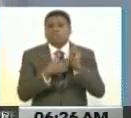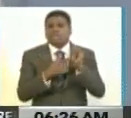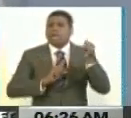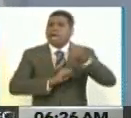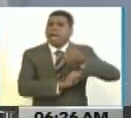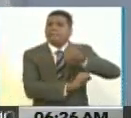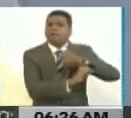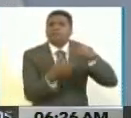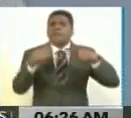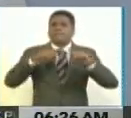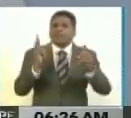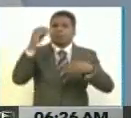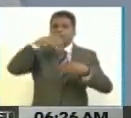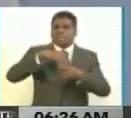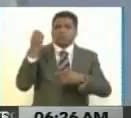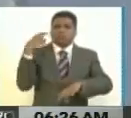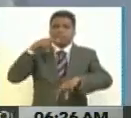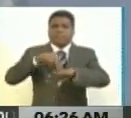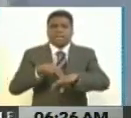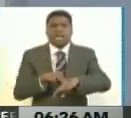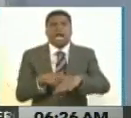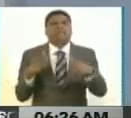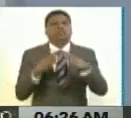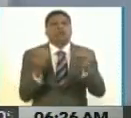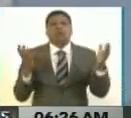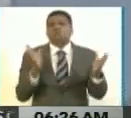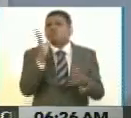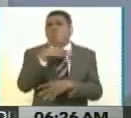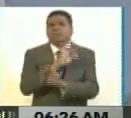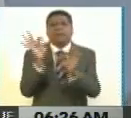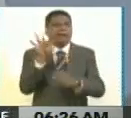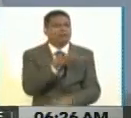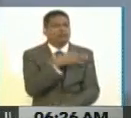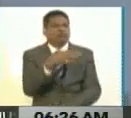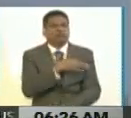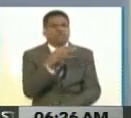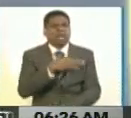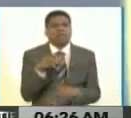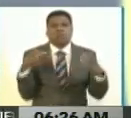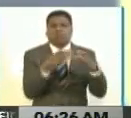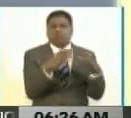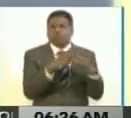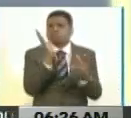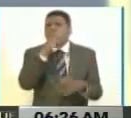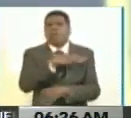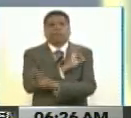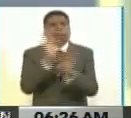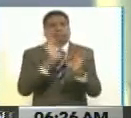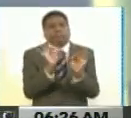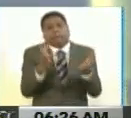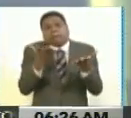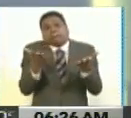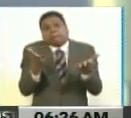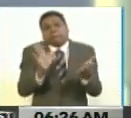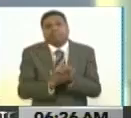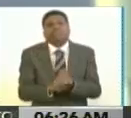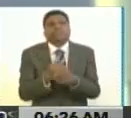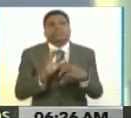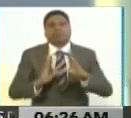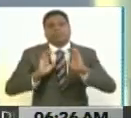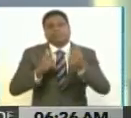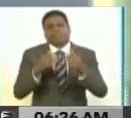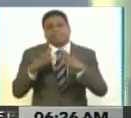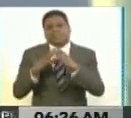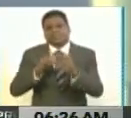del Senado no se tenían fuerzas progresistas mayoritarias y fueron las que siempre impidieron la ratificación de la entrada en vigor como miembro de